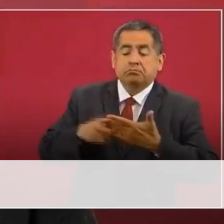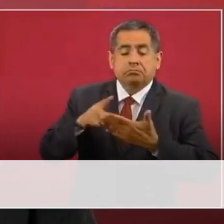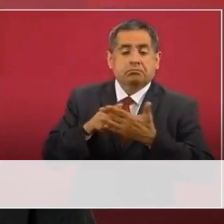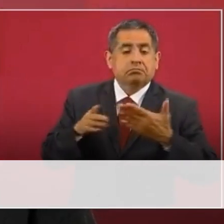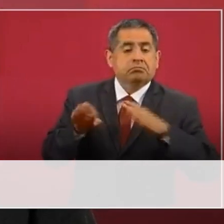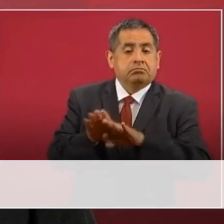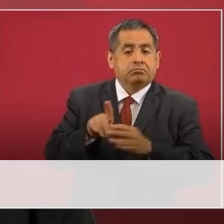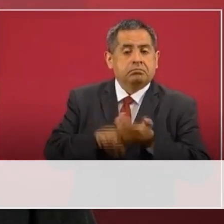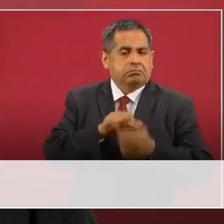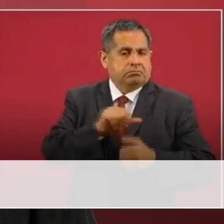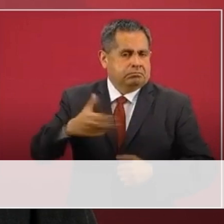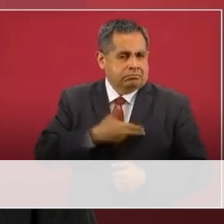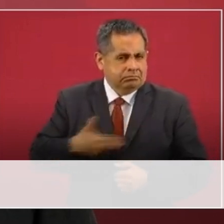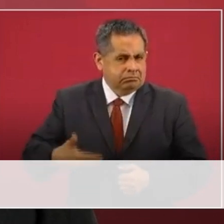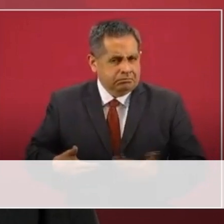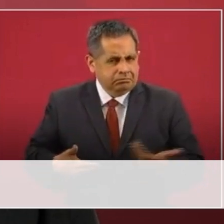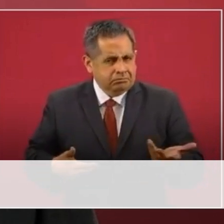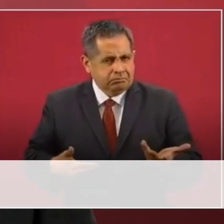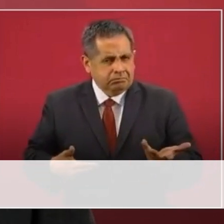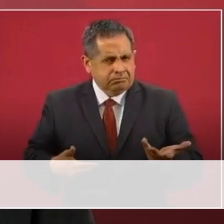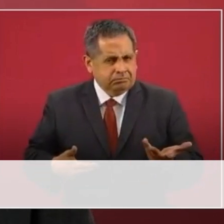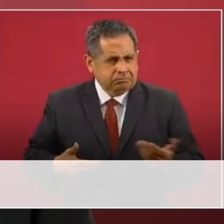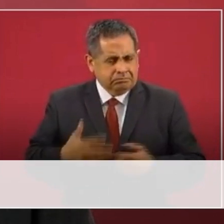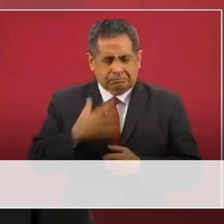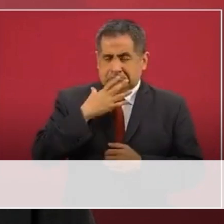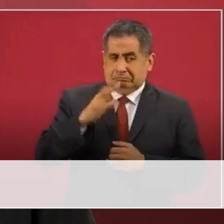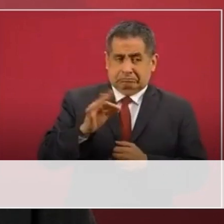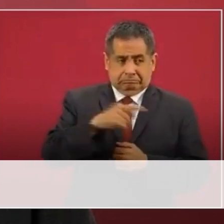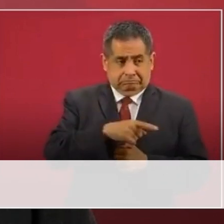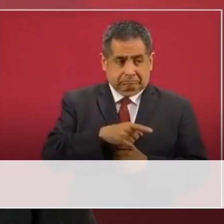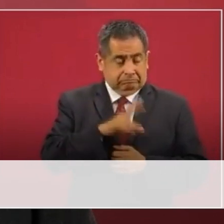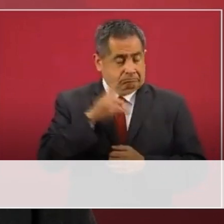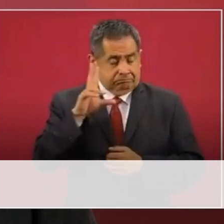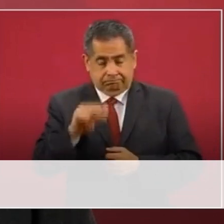al presidente. No es cualquier cosa, ¿eh?